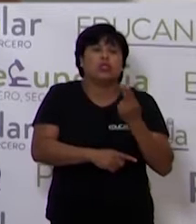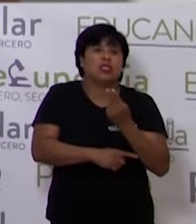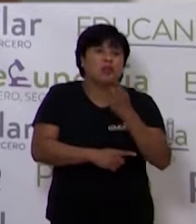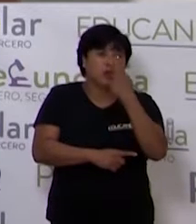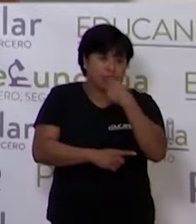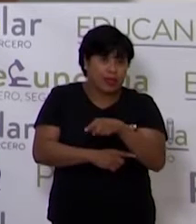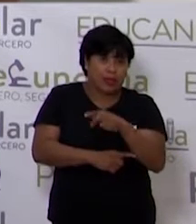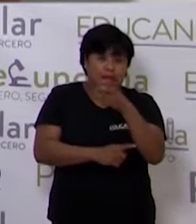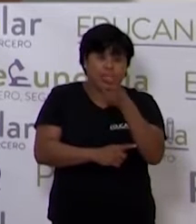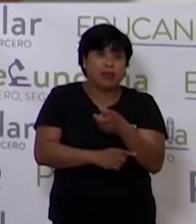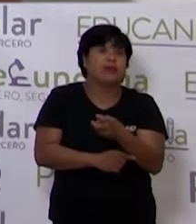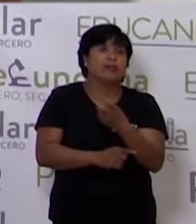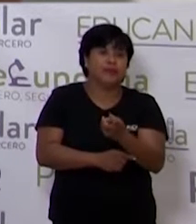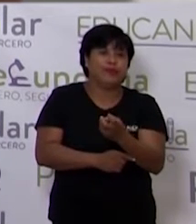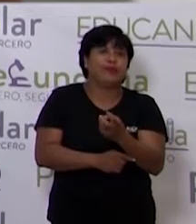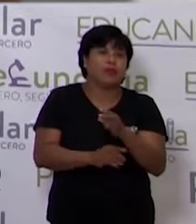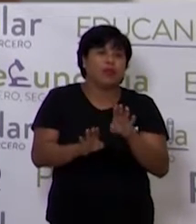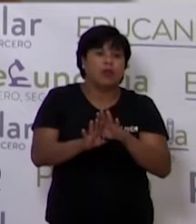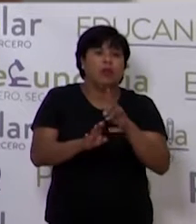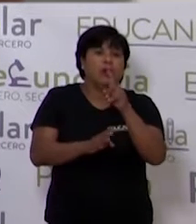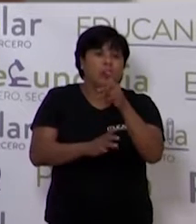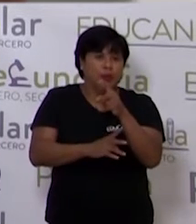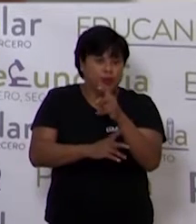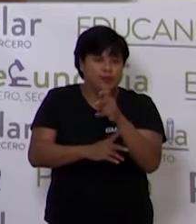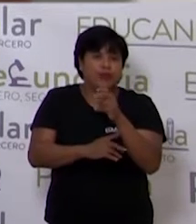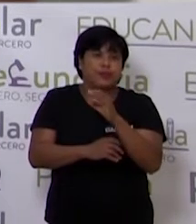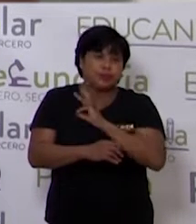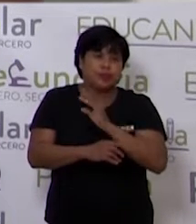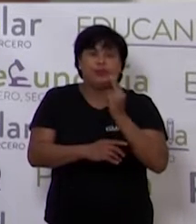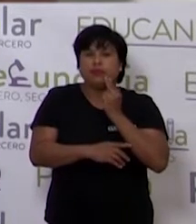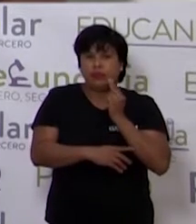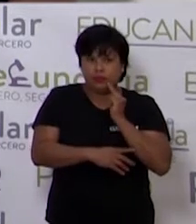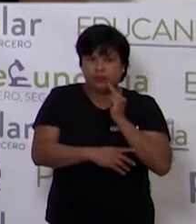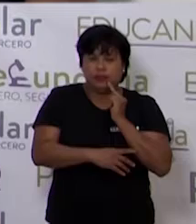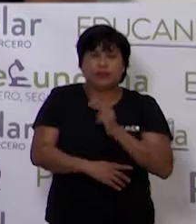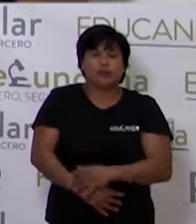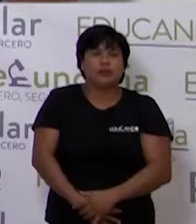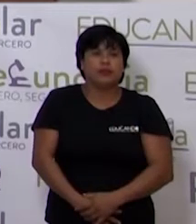para que nuestra fuente funcione.